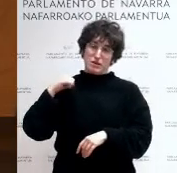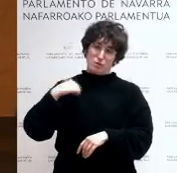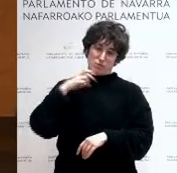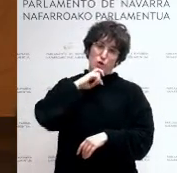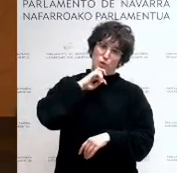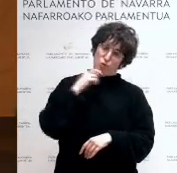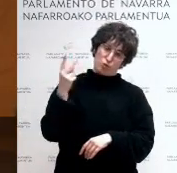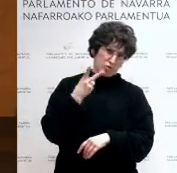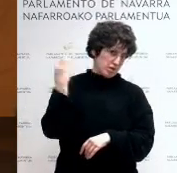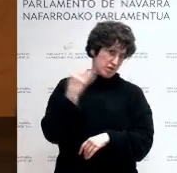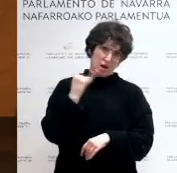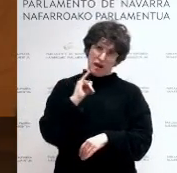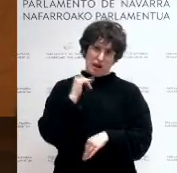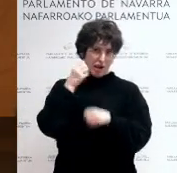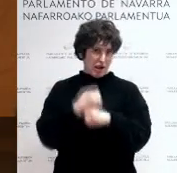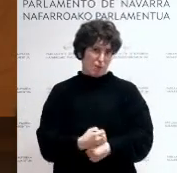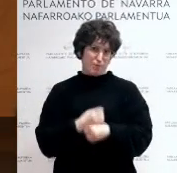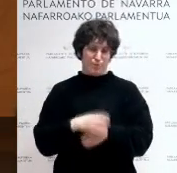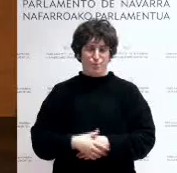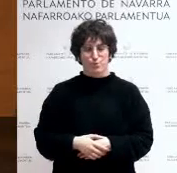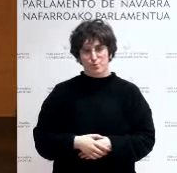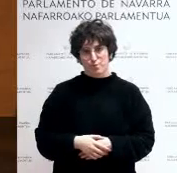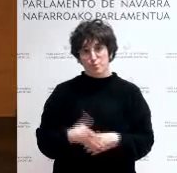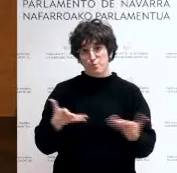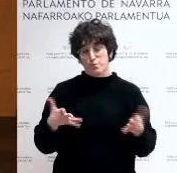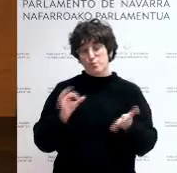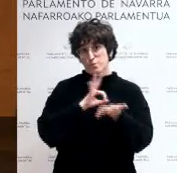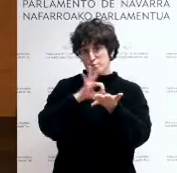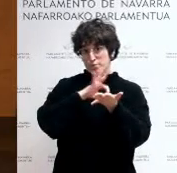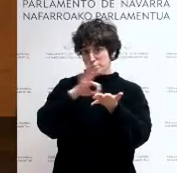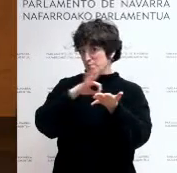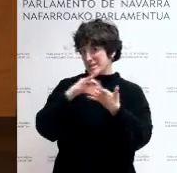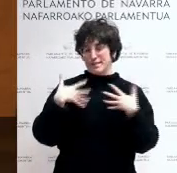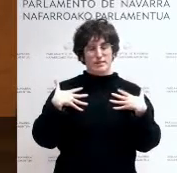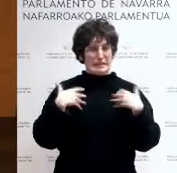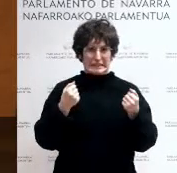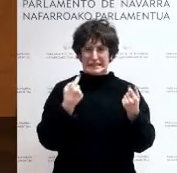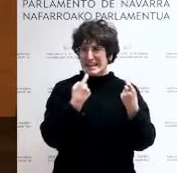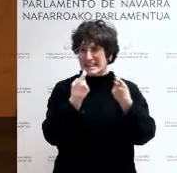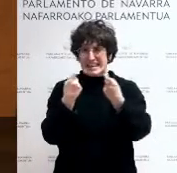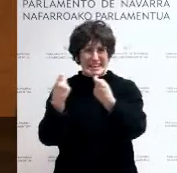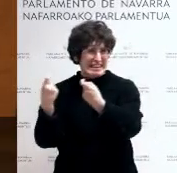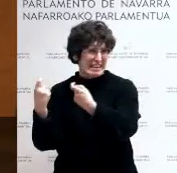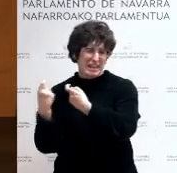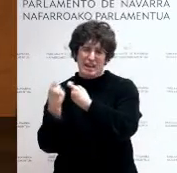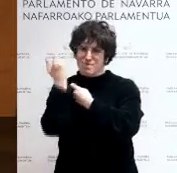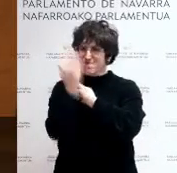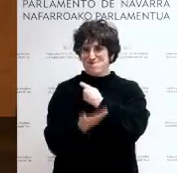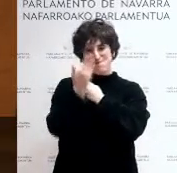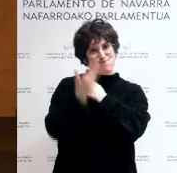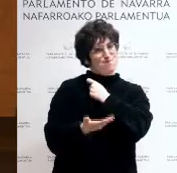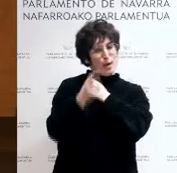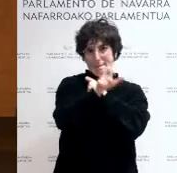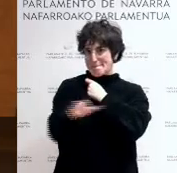Tudela. Señorías, cuando se han consolidado servicios sanitarios que son fundamentales y básicos para la población, no podemos dar pasos atrás. No